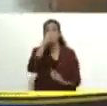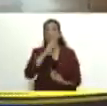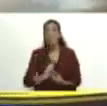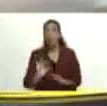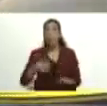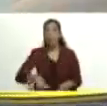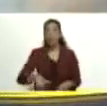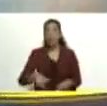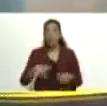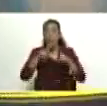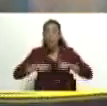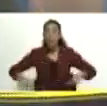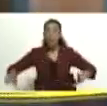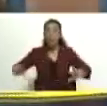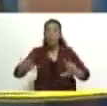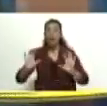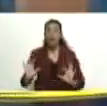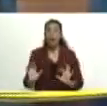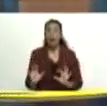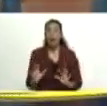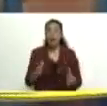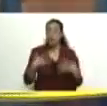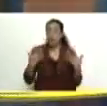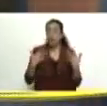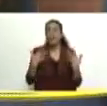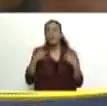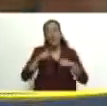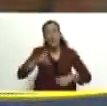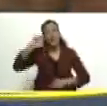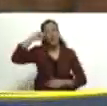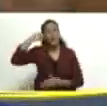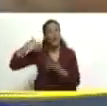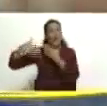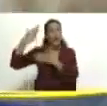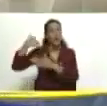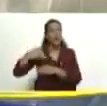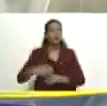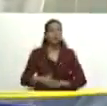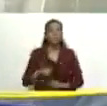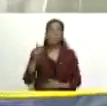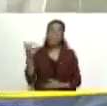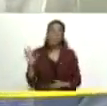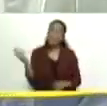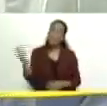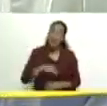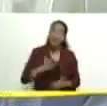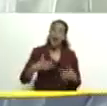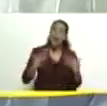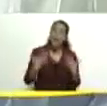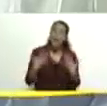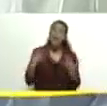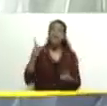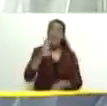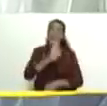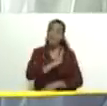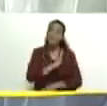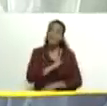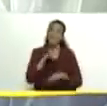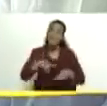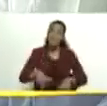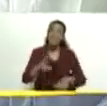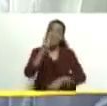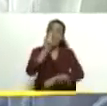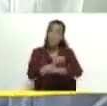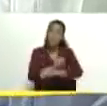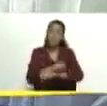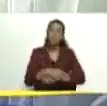aquí en La Hollada, en este barrio. Me siento muy contento de estar aquí. Bueno, nosotros más contentos porque usted de aquí, bienvenido a La